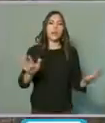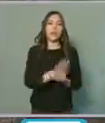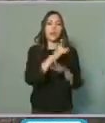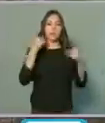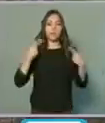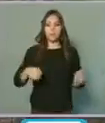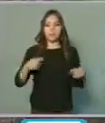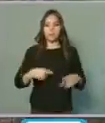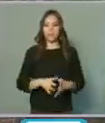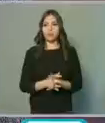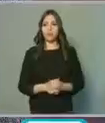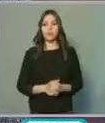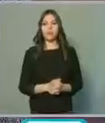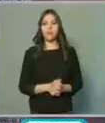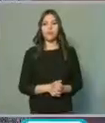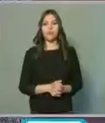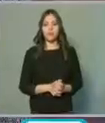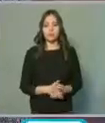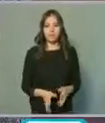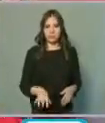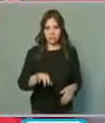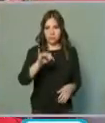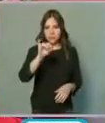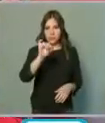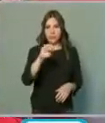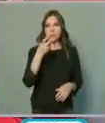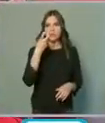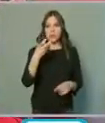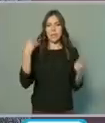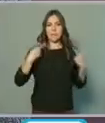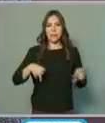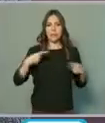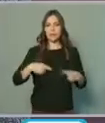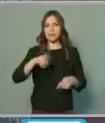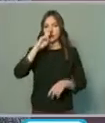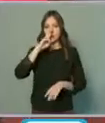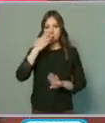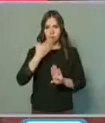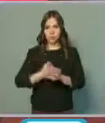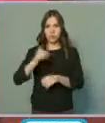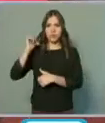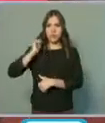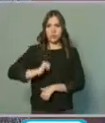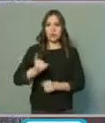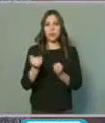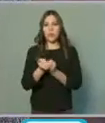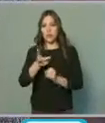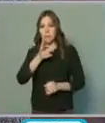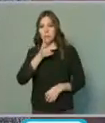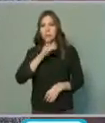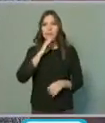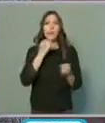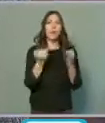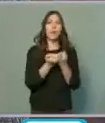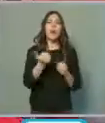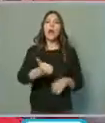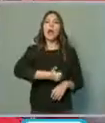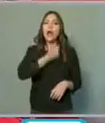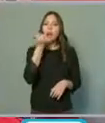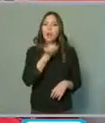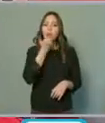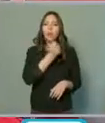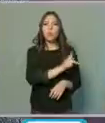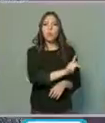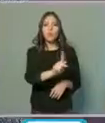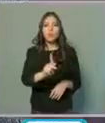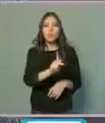sea, es esta parte, sí, de la autoridad, sí, como dices tú, de los papás, pero yo creo que también los estudiantes, o cuando fuimos